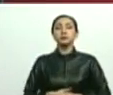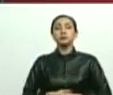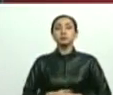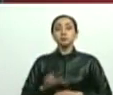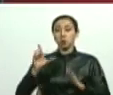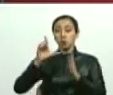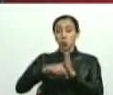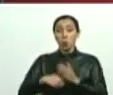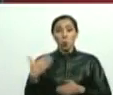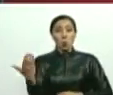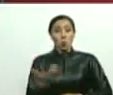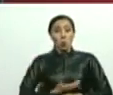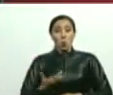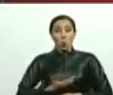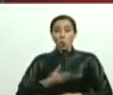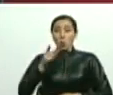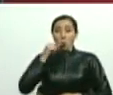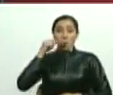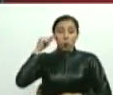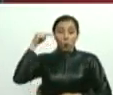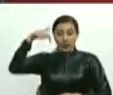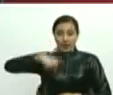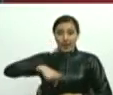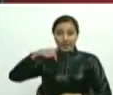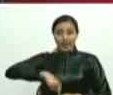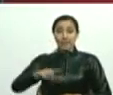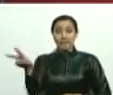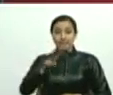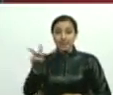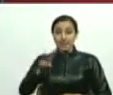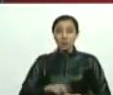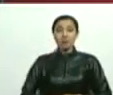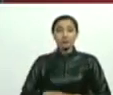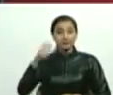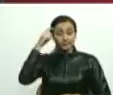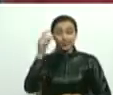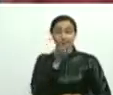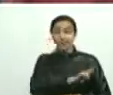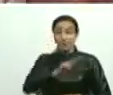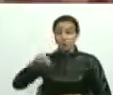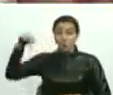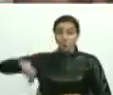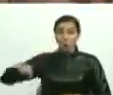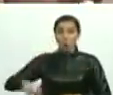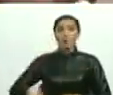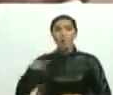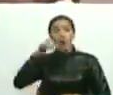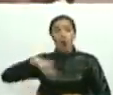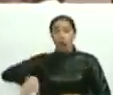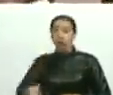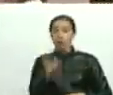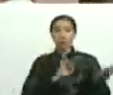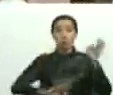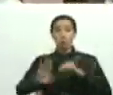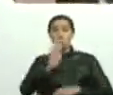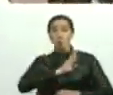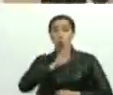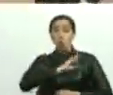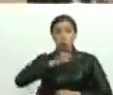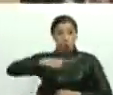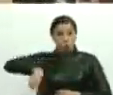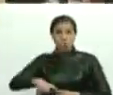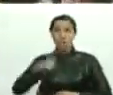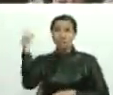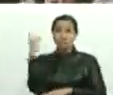próximos alcaldes y alcaldesas de este país, que el 21 de noviembre el pueblo va a elegir, y ustedes tienen que ir a gobernar con